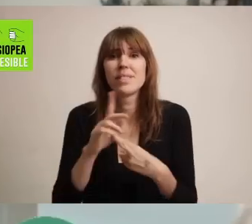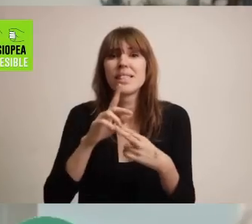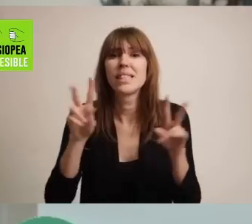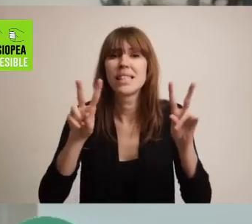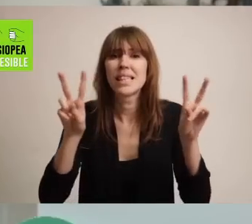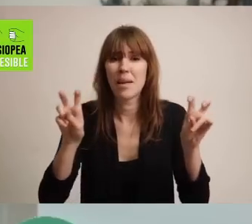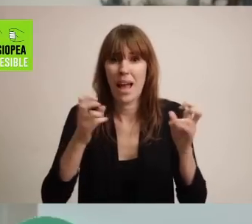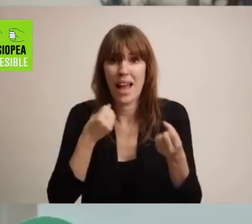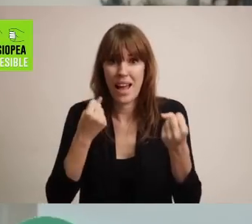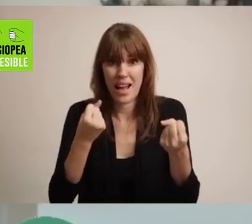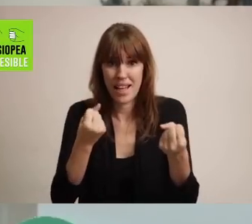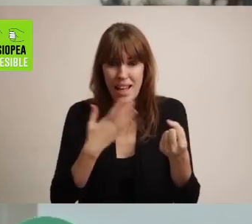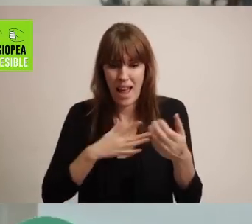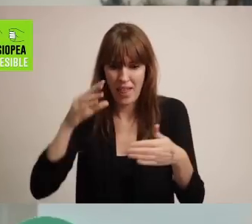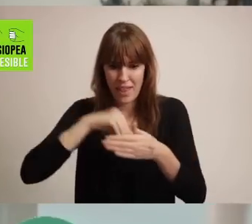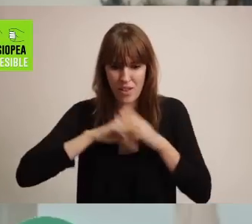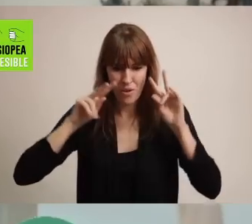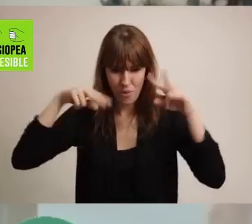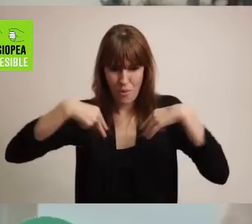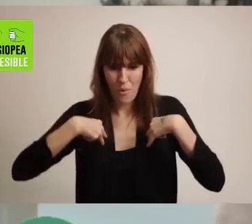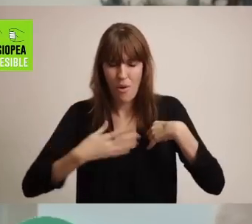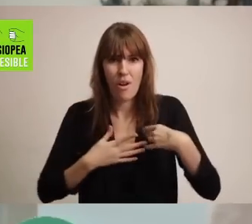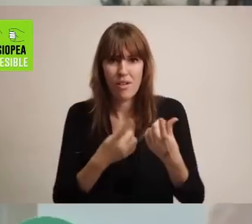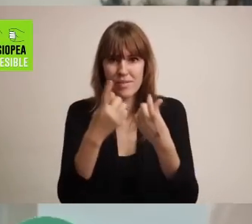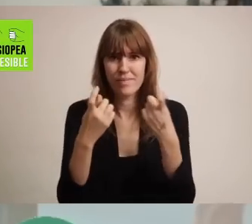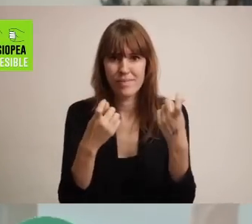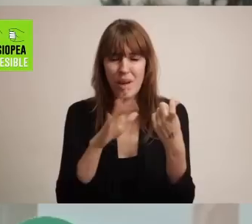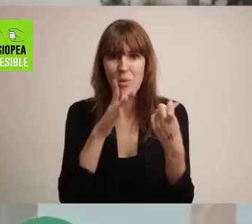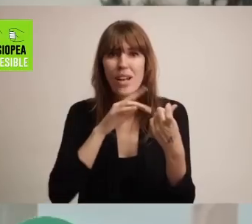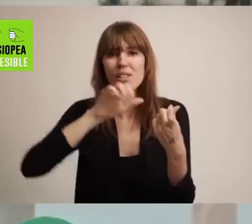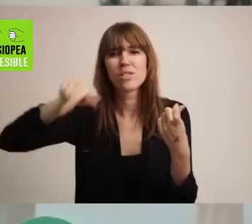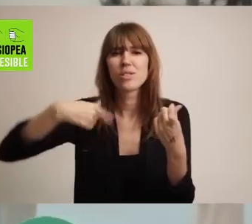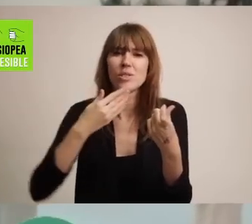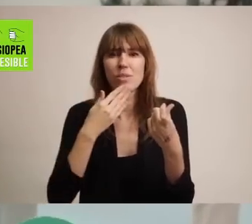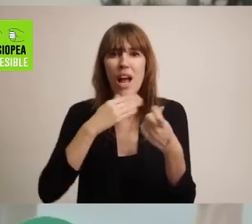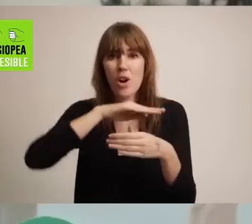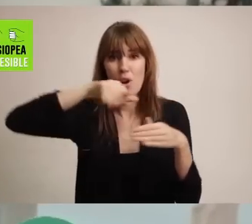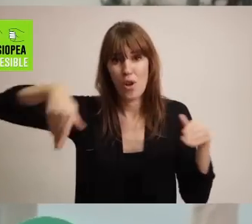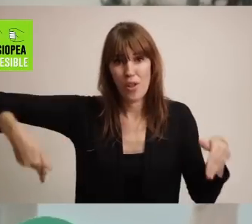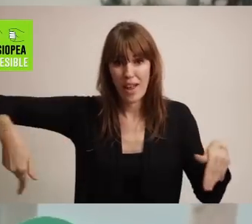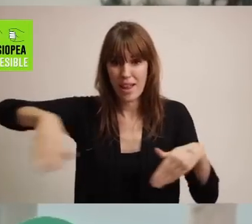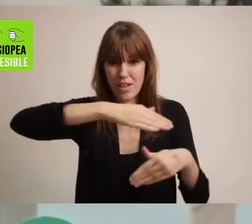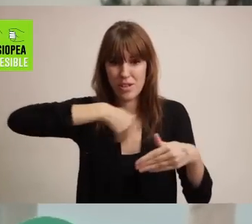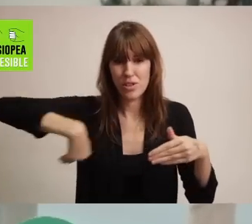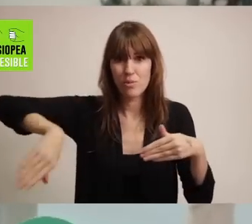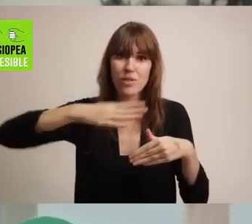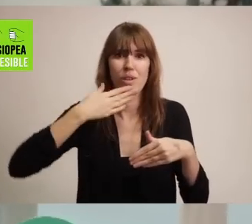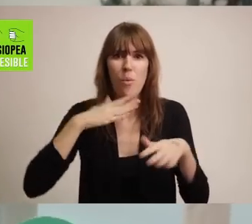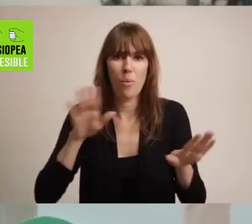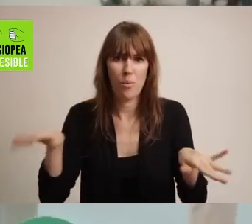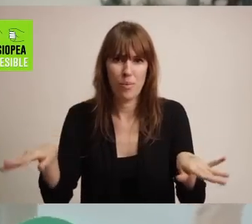energía en el uno, en la persona, porque nosotros estamos rodeados de una especie de éter, que era como él le llamaba,